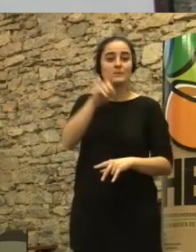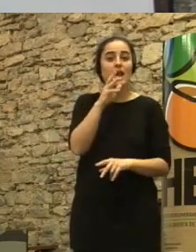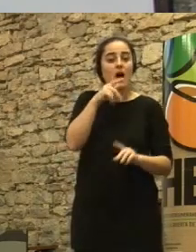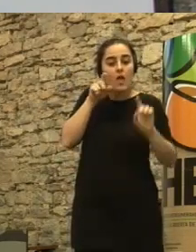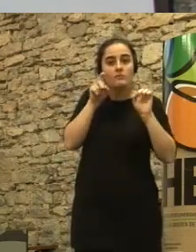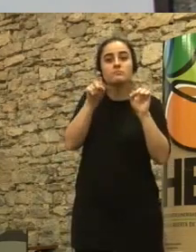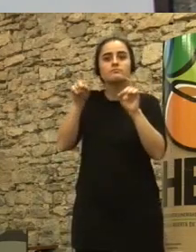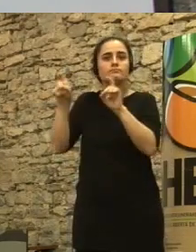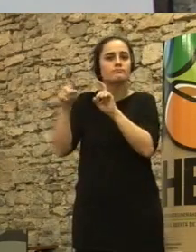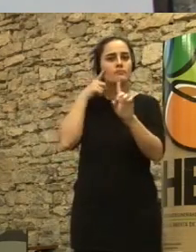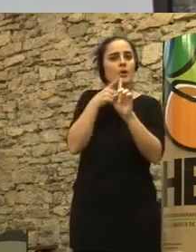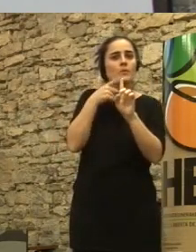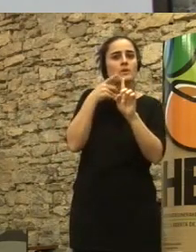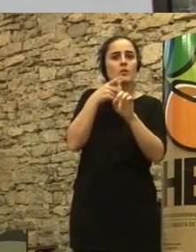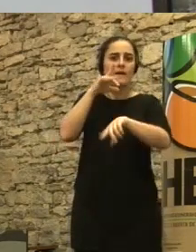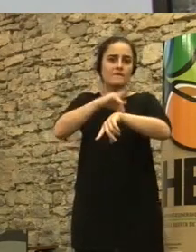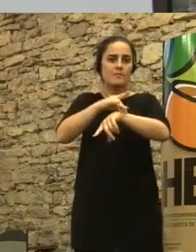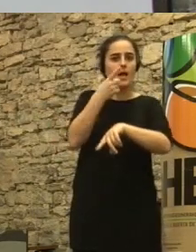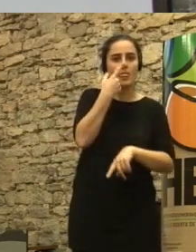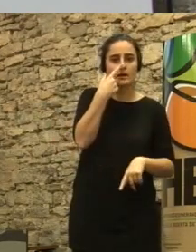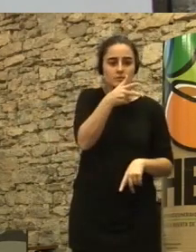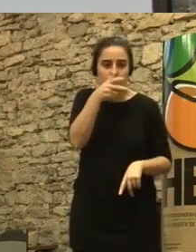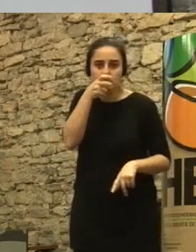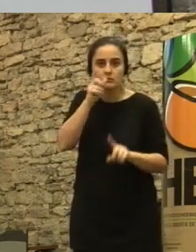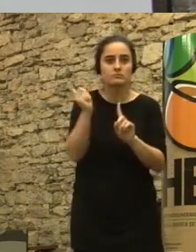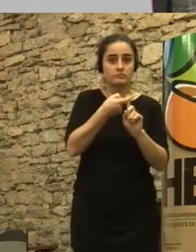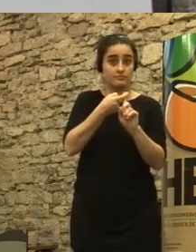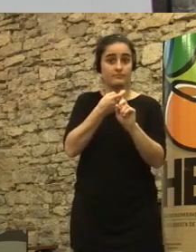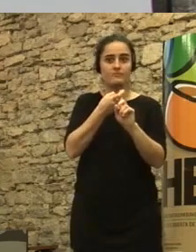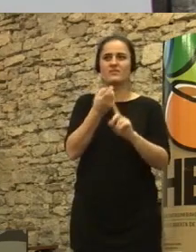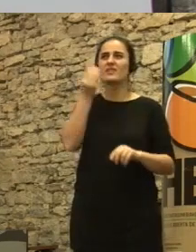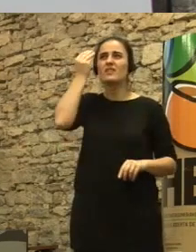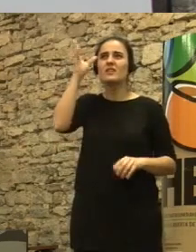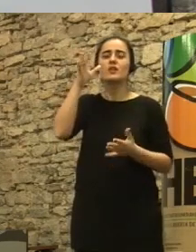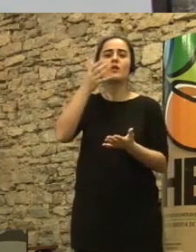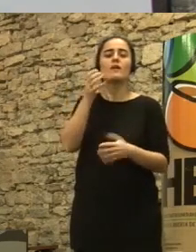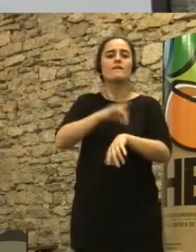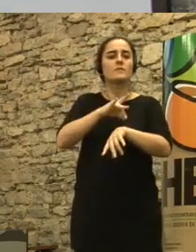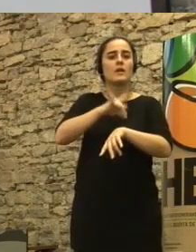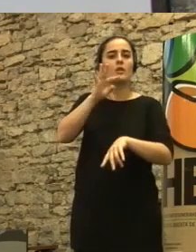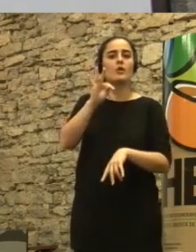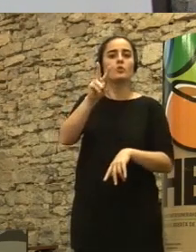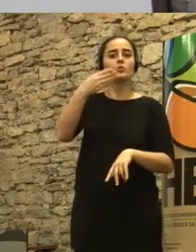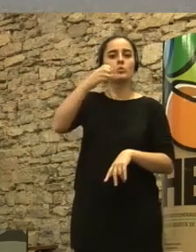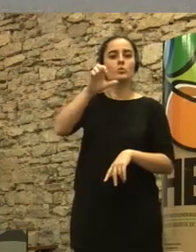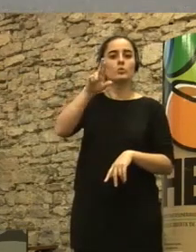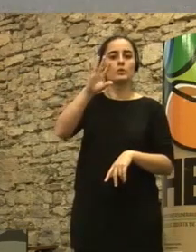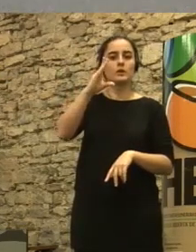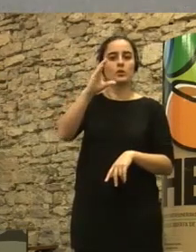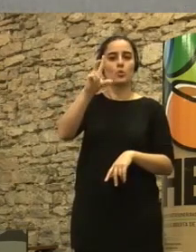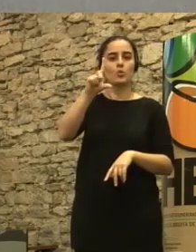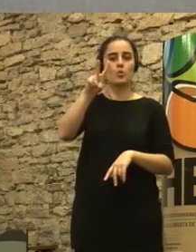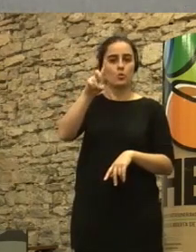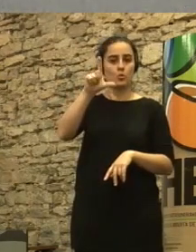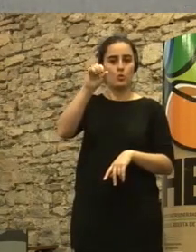para identificar enfermedades como la, me parece que la tuberculosis. El ratón, sus ratones,